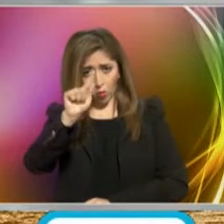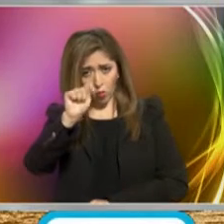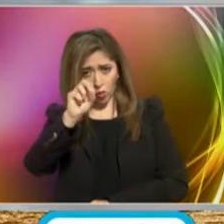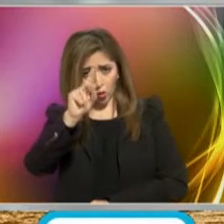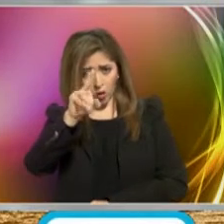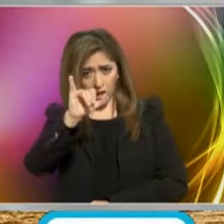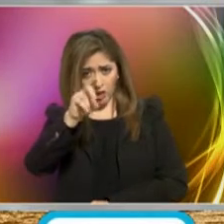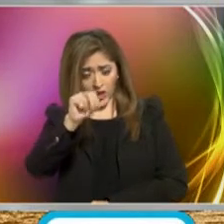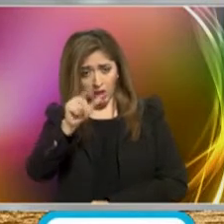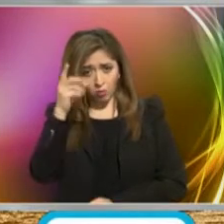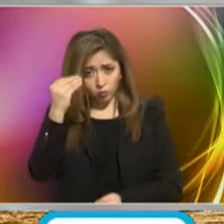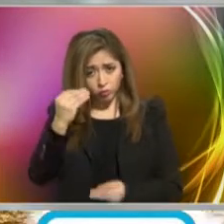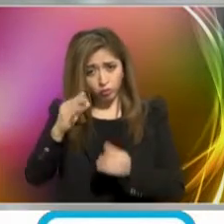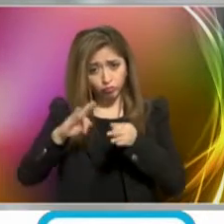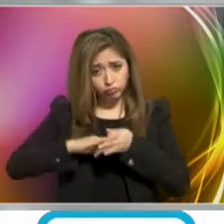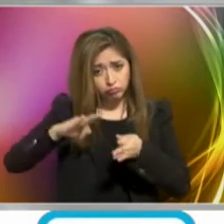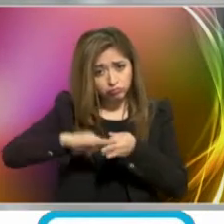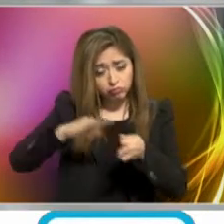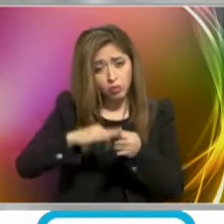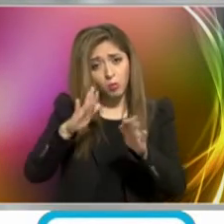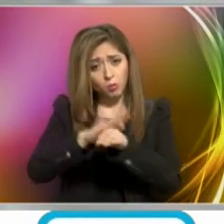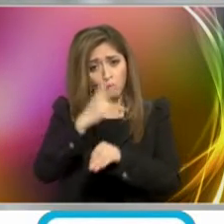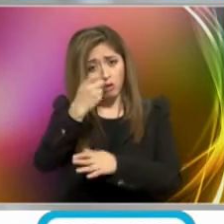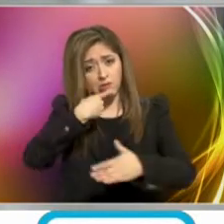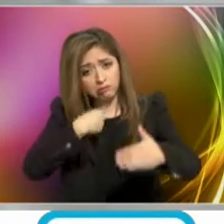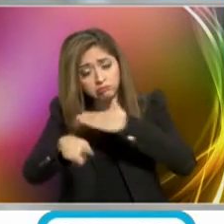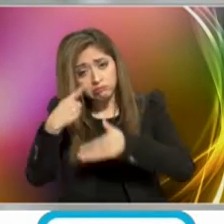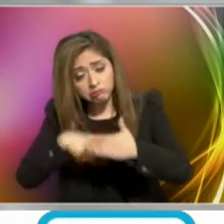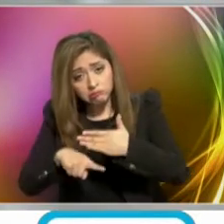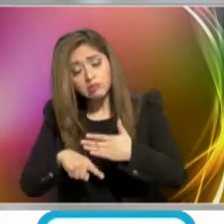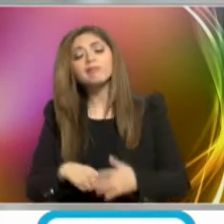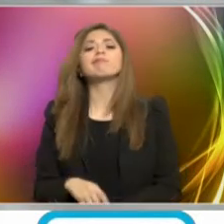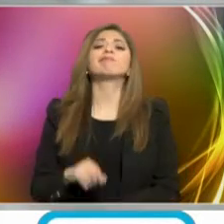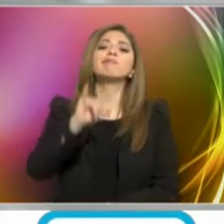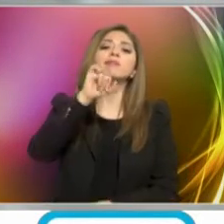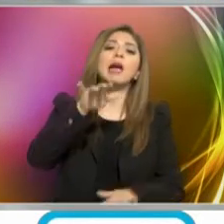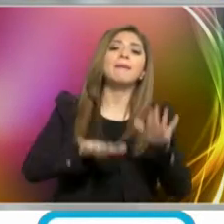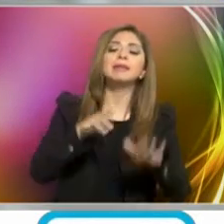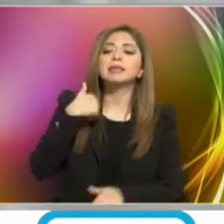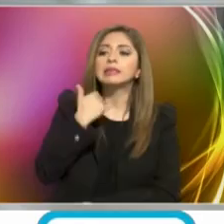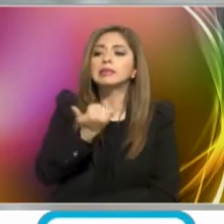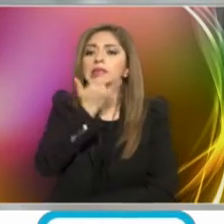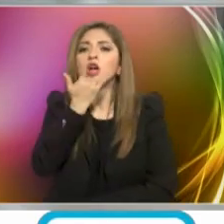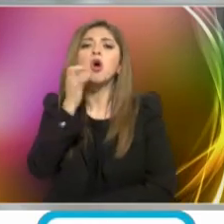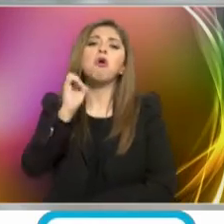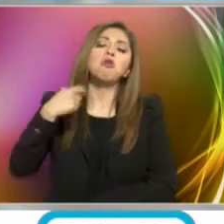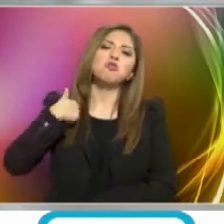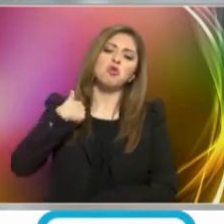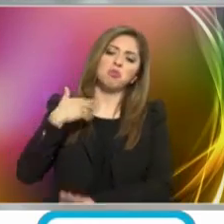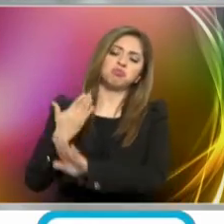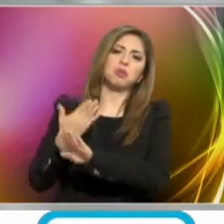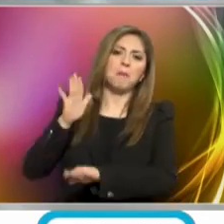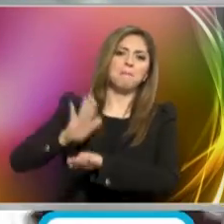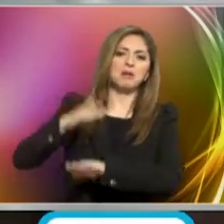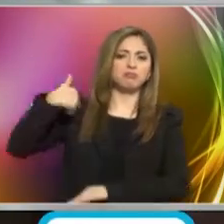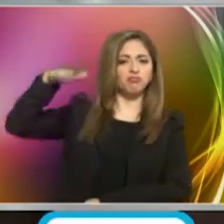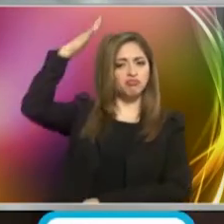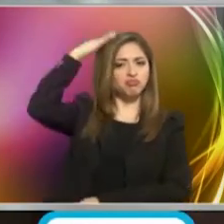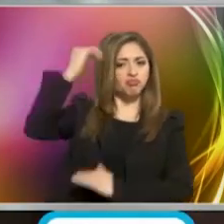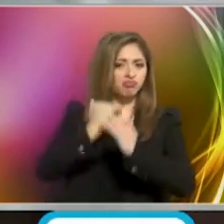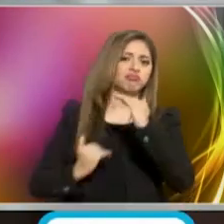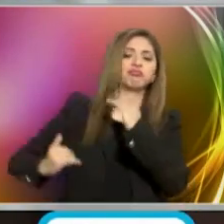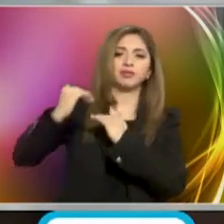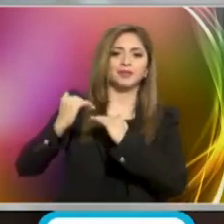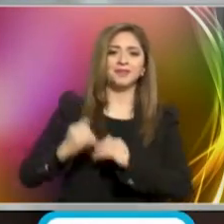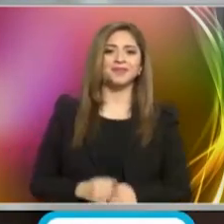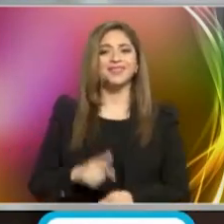presentes. podemos decir que es el más recurrente. A veces por error, a veces por exceso. Perfecto. Licenciado, pues muchísimas gracias. Muchísimas gracias. Por Al estar el día de hoy